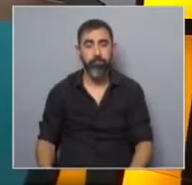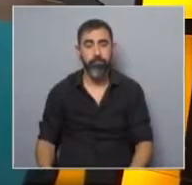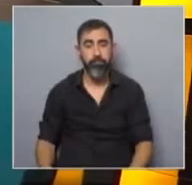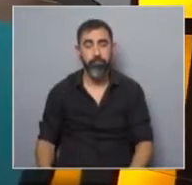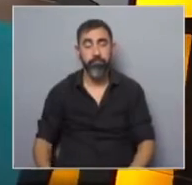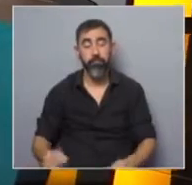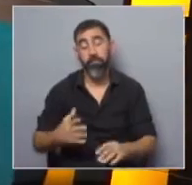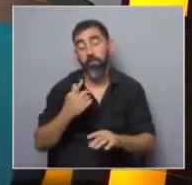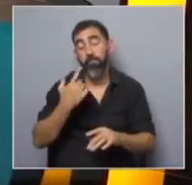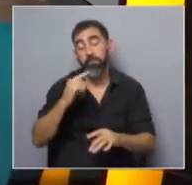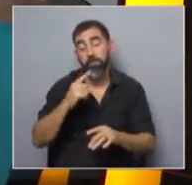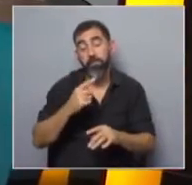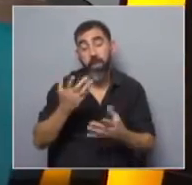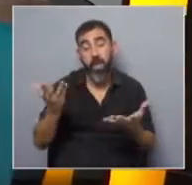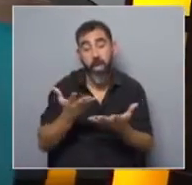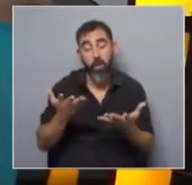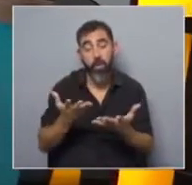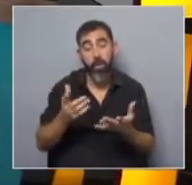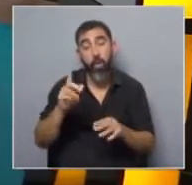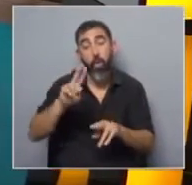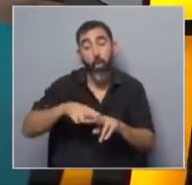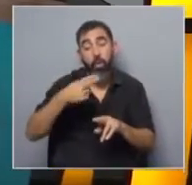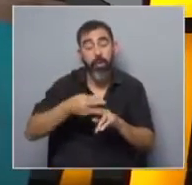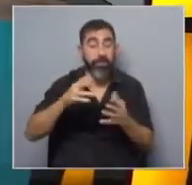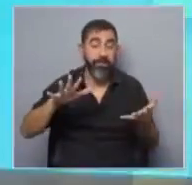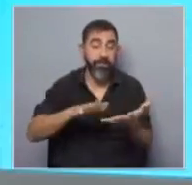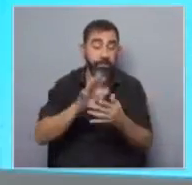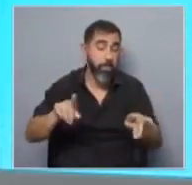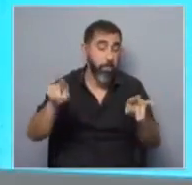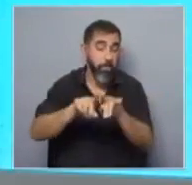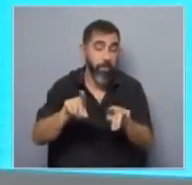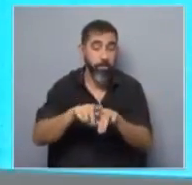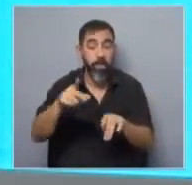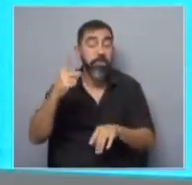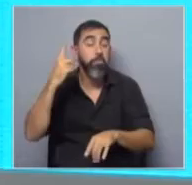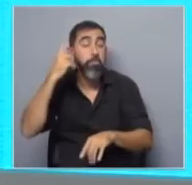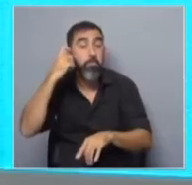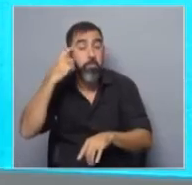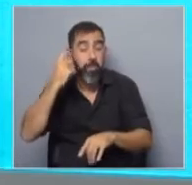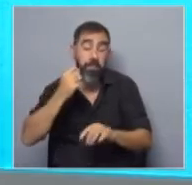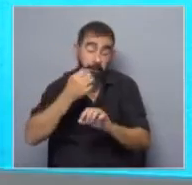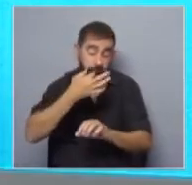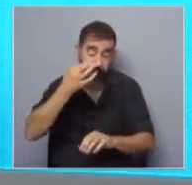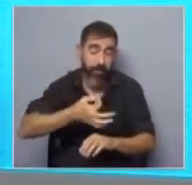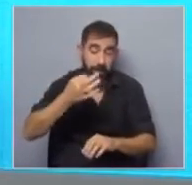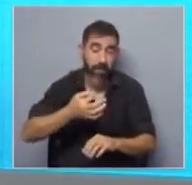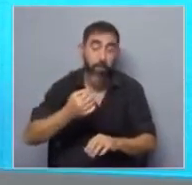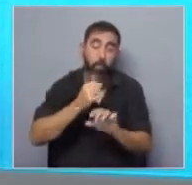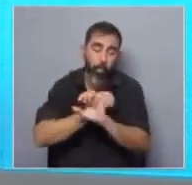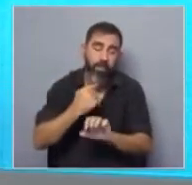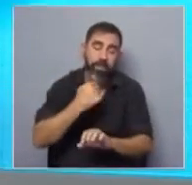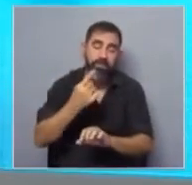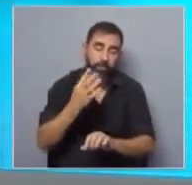una conclusión es decir, bueno, ante otra situación, esta fue una experiencia que puede dejar